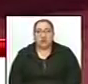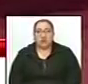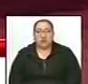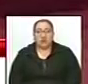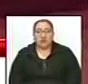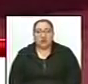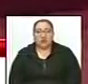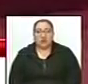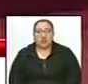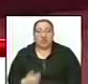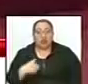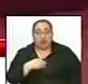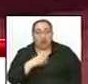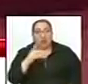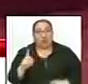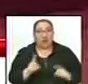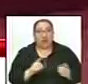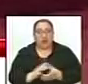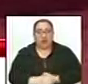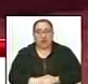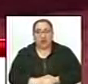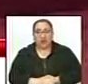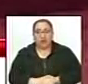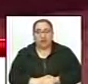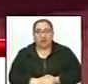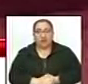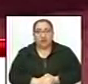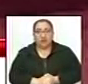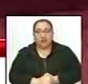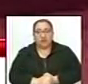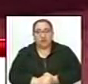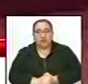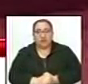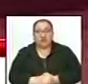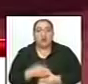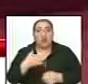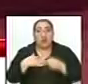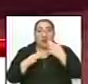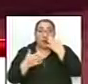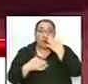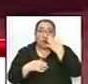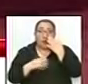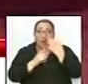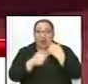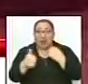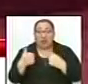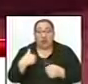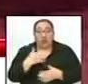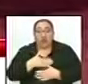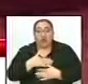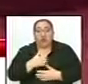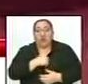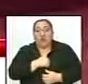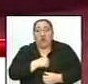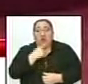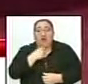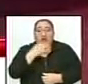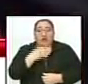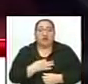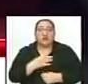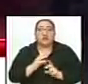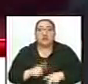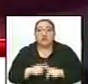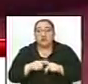que estamos ahorita debatiendo. Me parece que cada uno tiene dueño, obviamente cada uno es dueño de la verdad. En